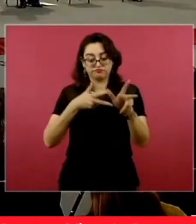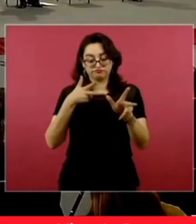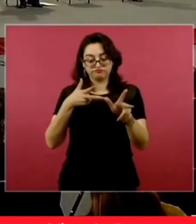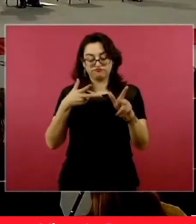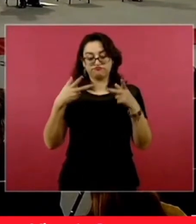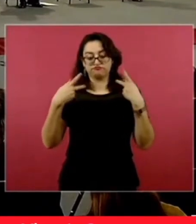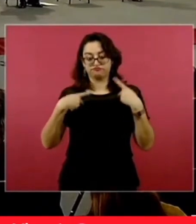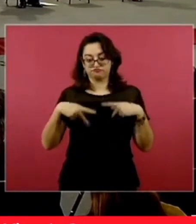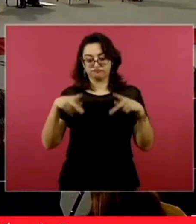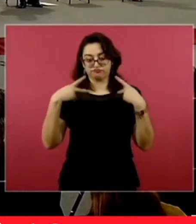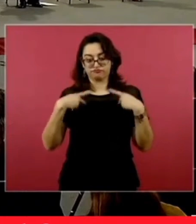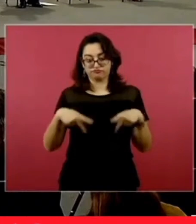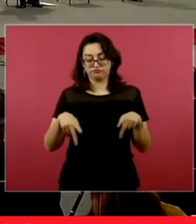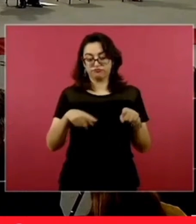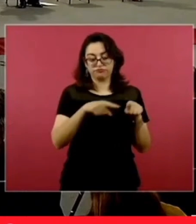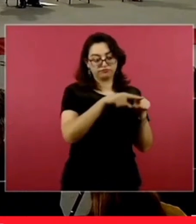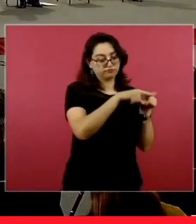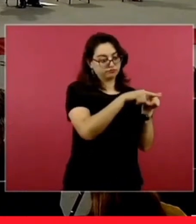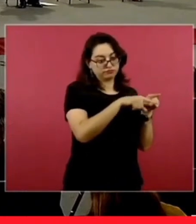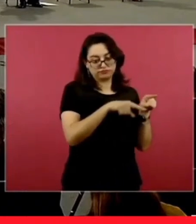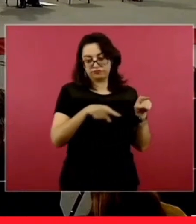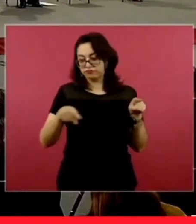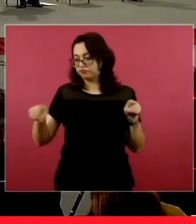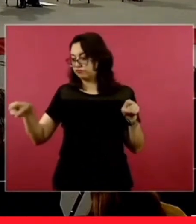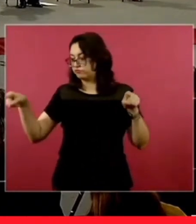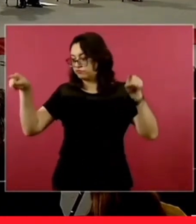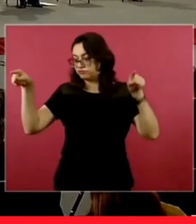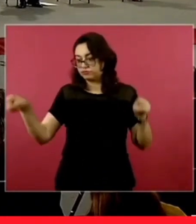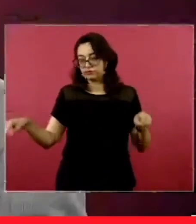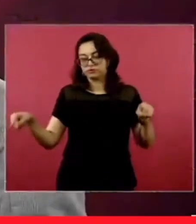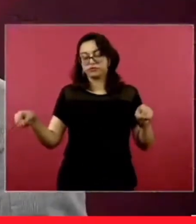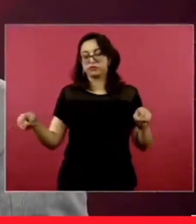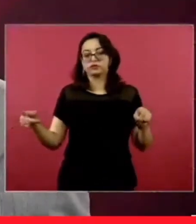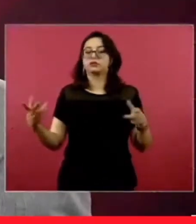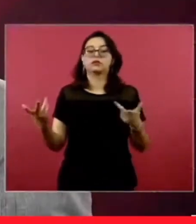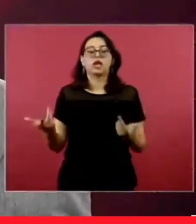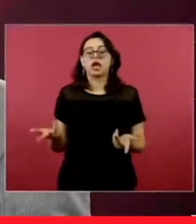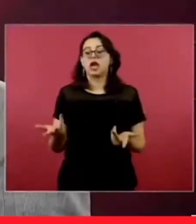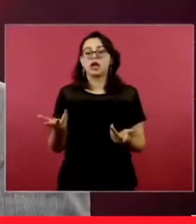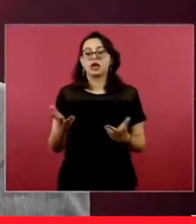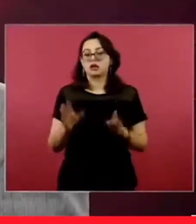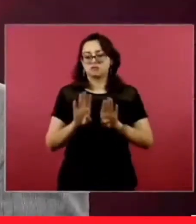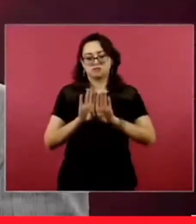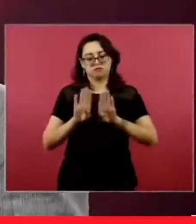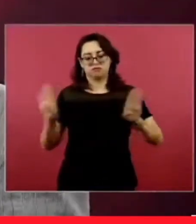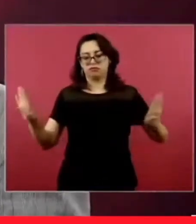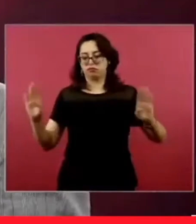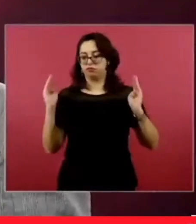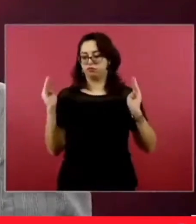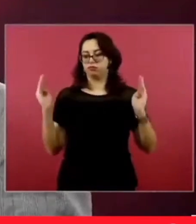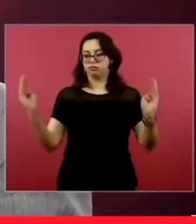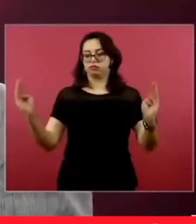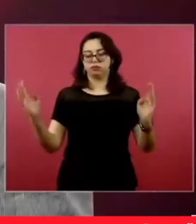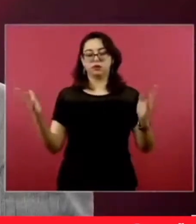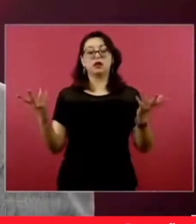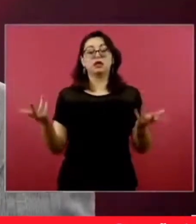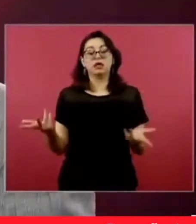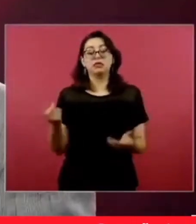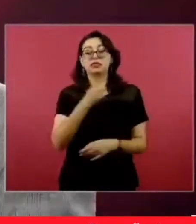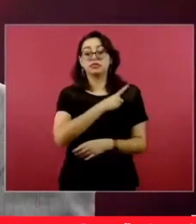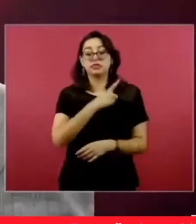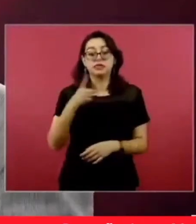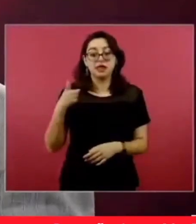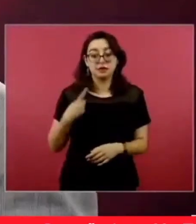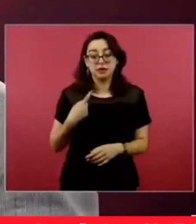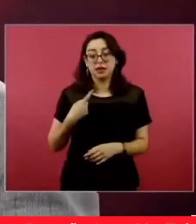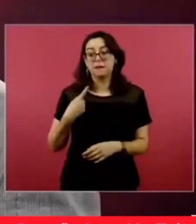de personas, ni animales, ni vehículos que pudieran poner en riesgo la operación de los pasajeros, la seguridad de los